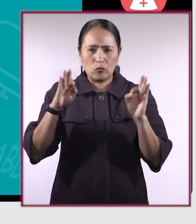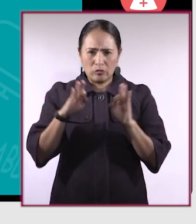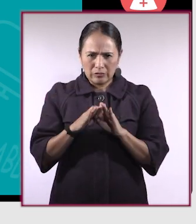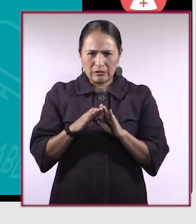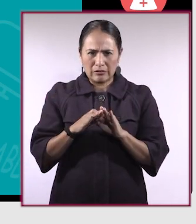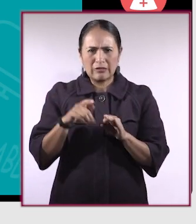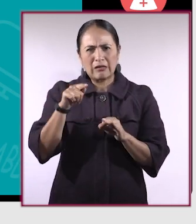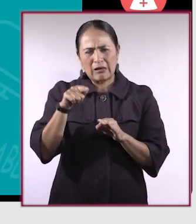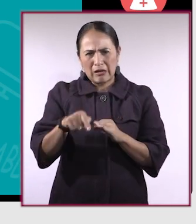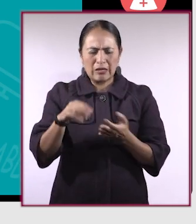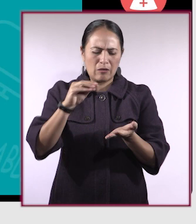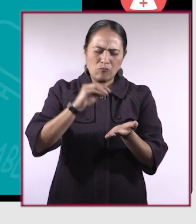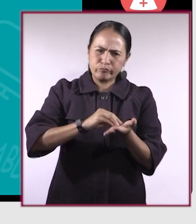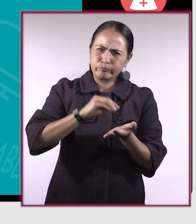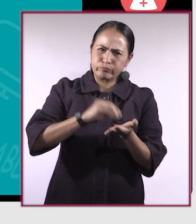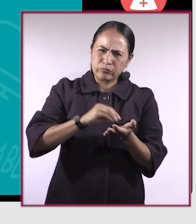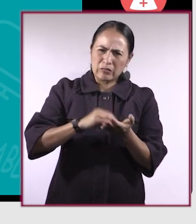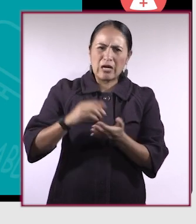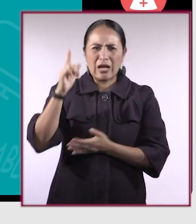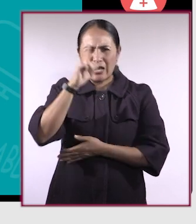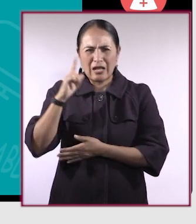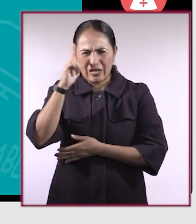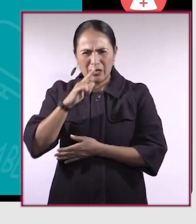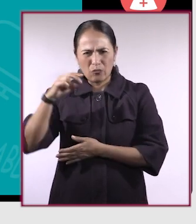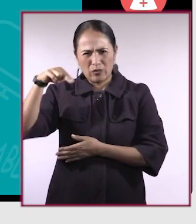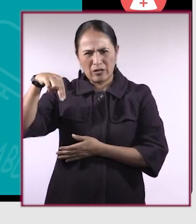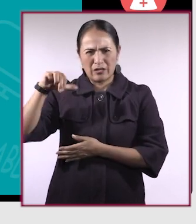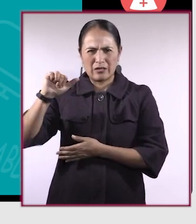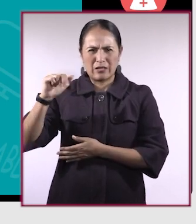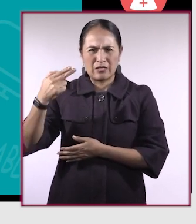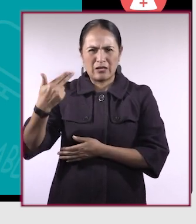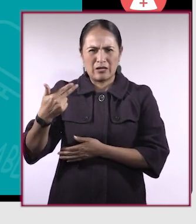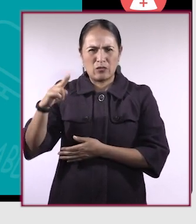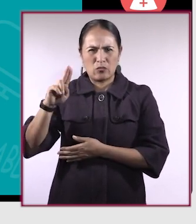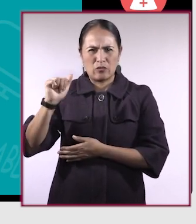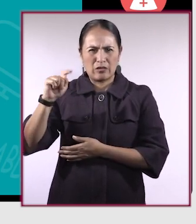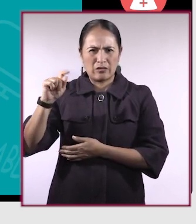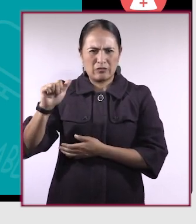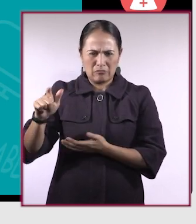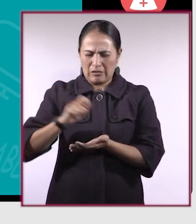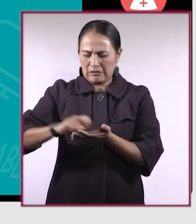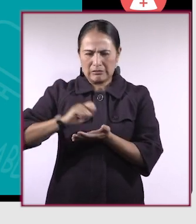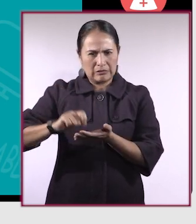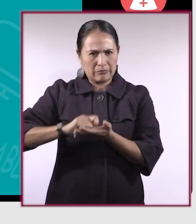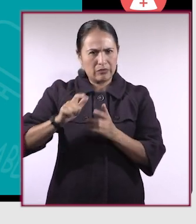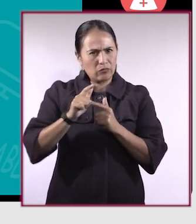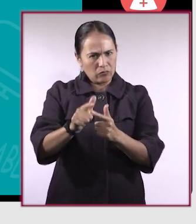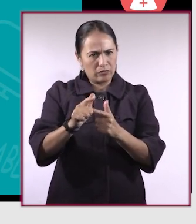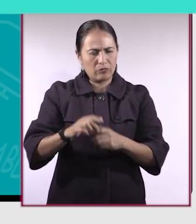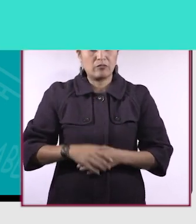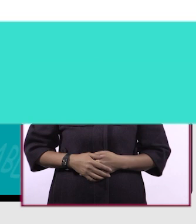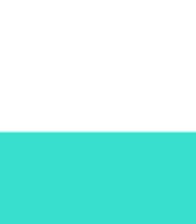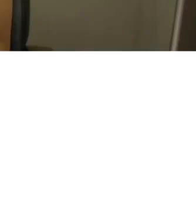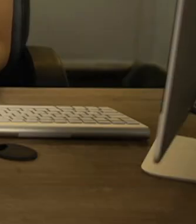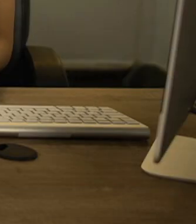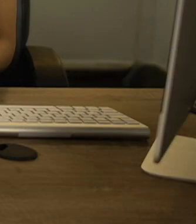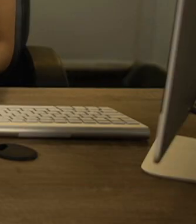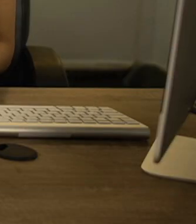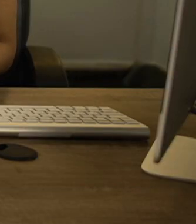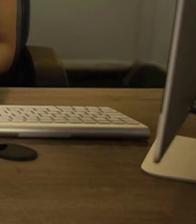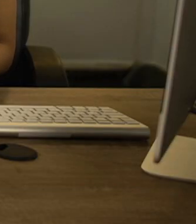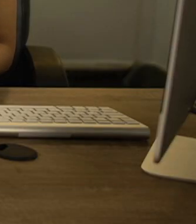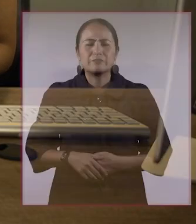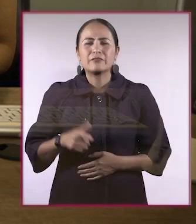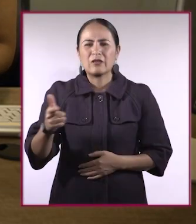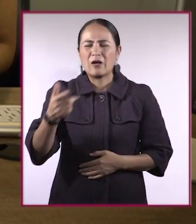interesantísimo y muy importante que sigamos preservando, que sigamos escribiendo nuestra lengua náhuatl. Uno